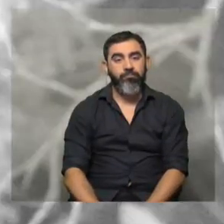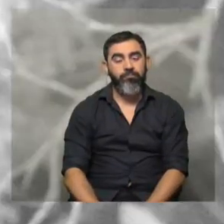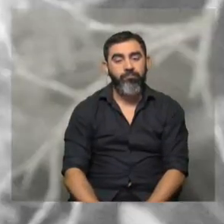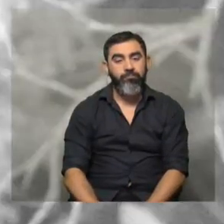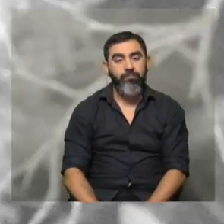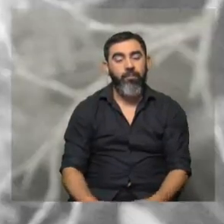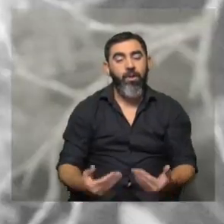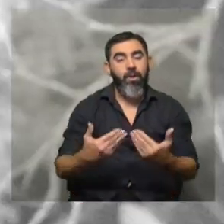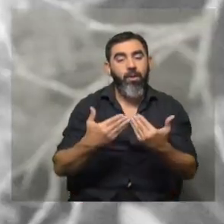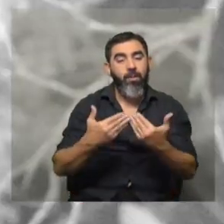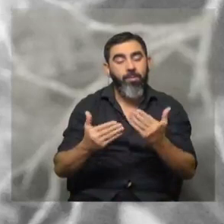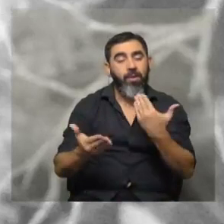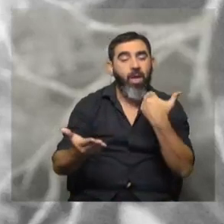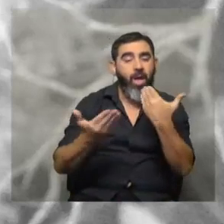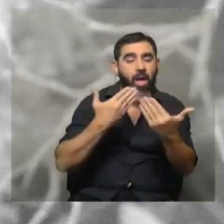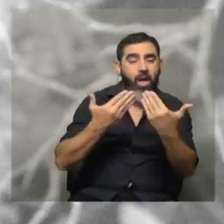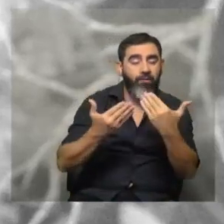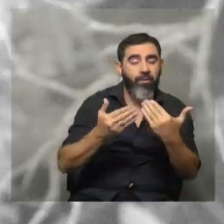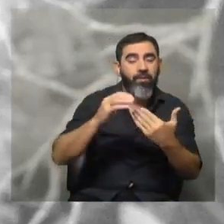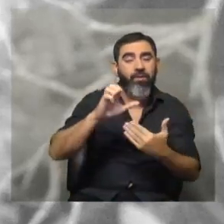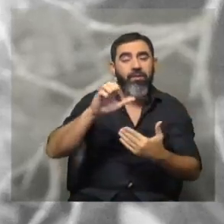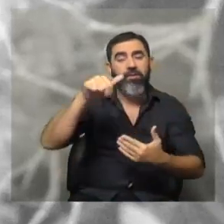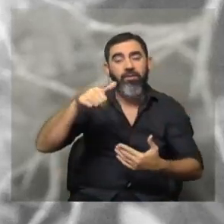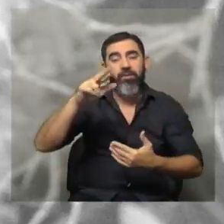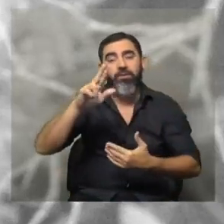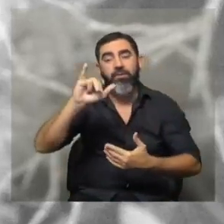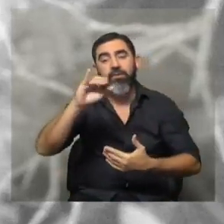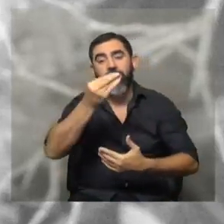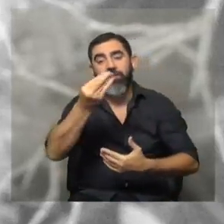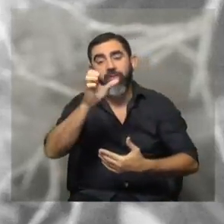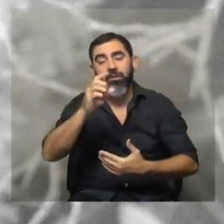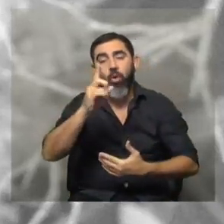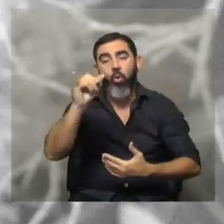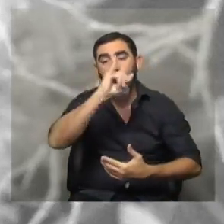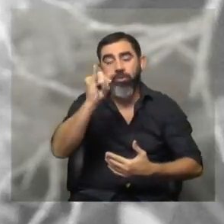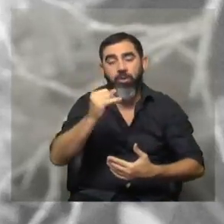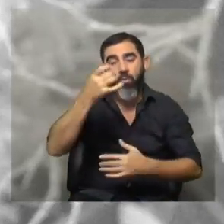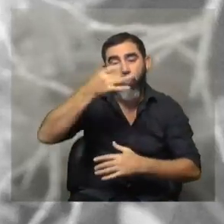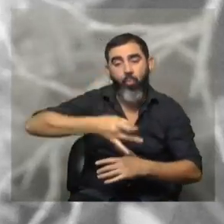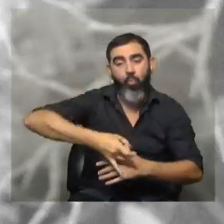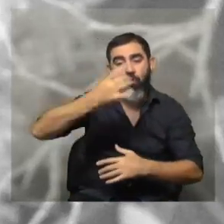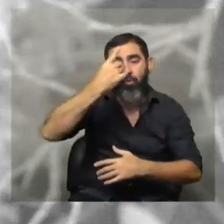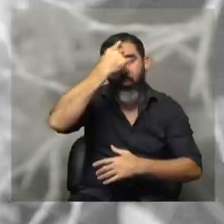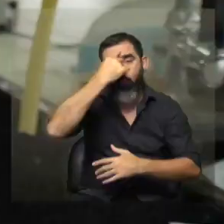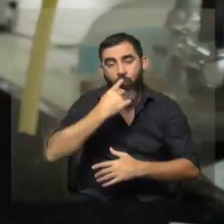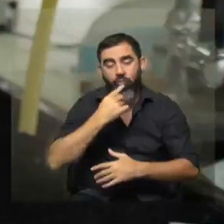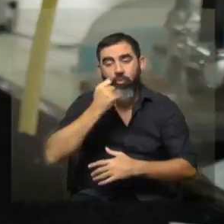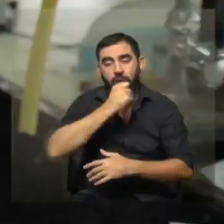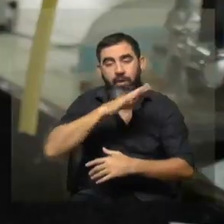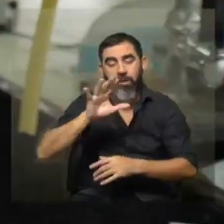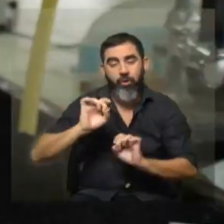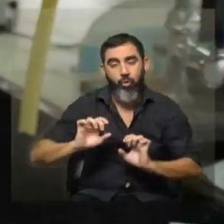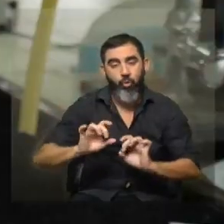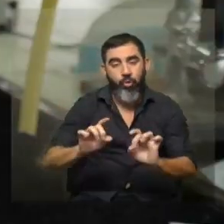Empezamos a ir hablando, y esto fue con Enrique González, el especialista del Museo Nacional de Historia Natural, de la parte de mamíferos. Juan